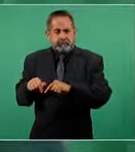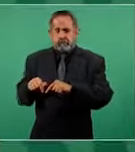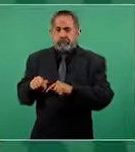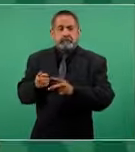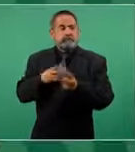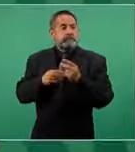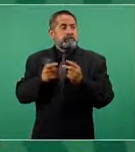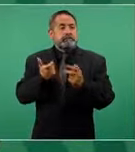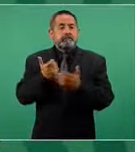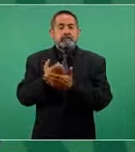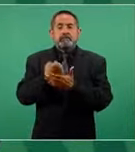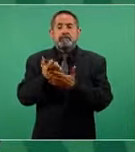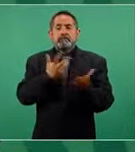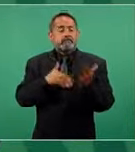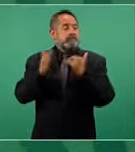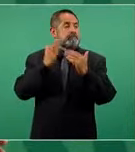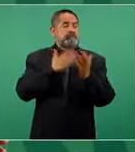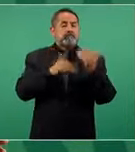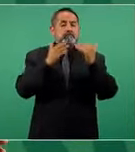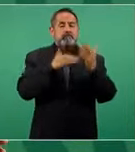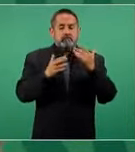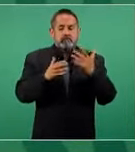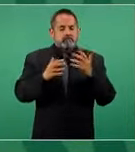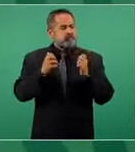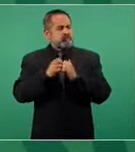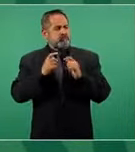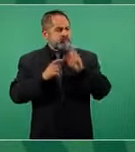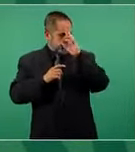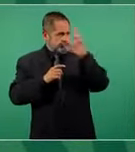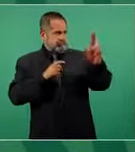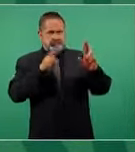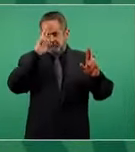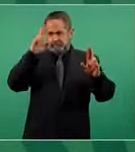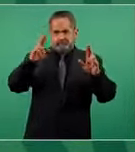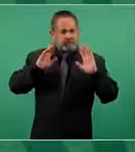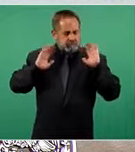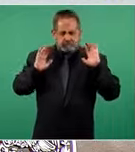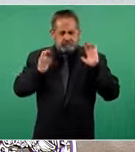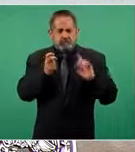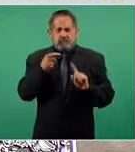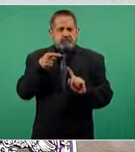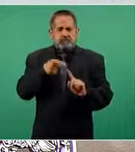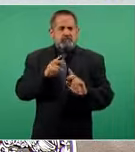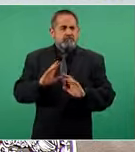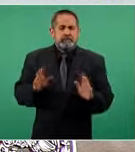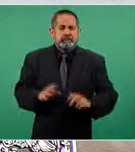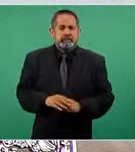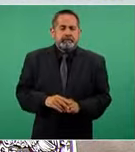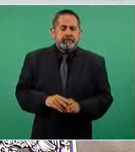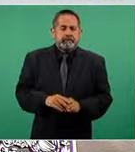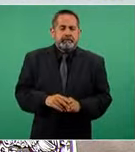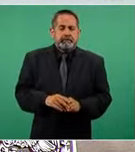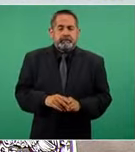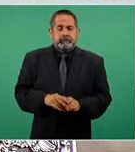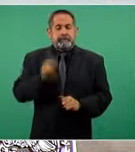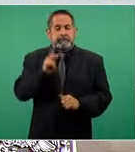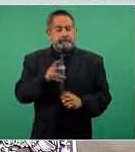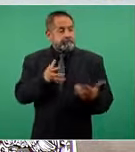crecimiento económico, nada más respetando nuestras soberanías, pero